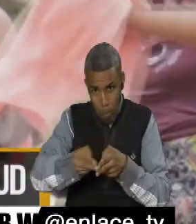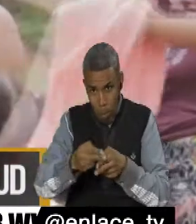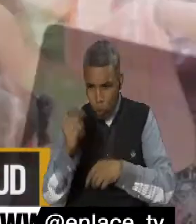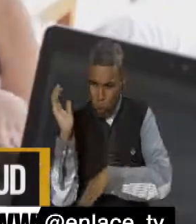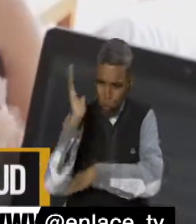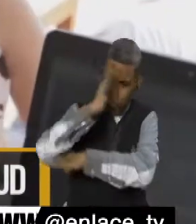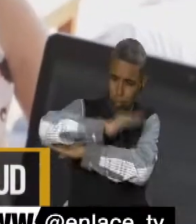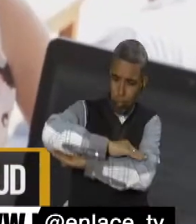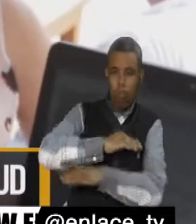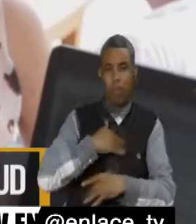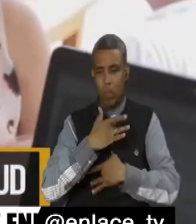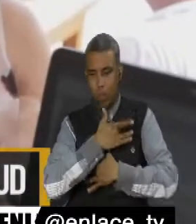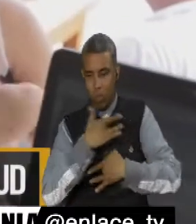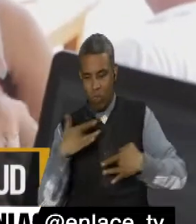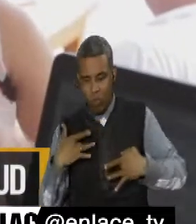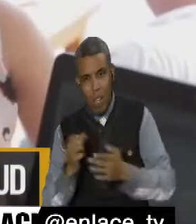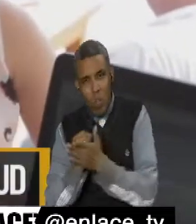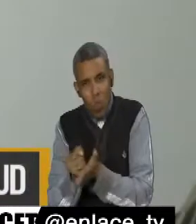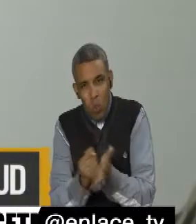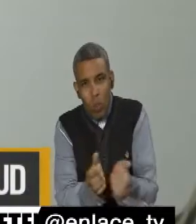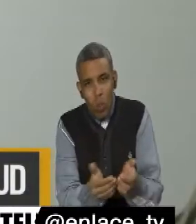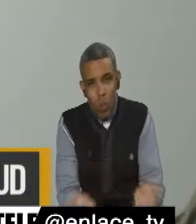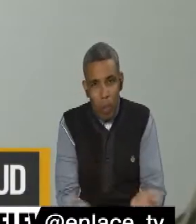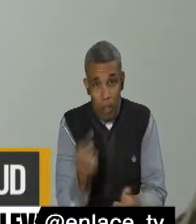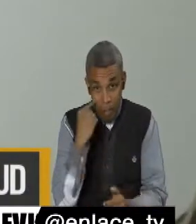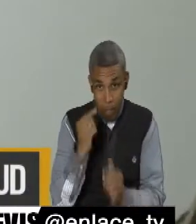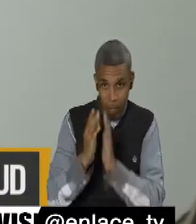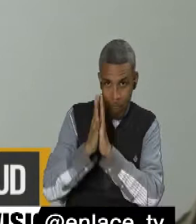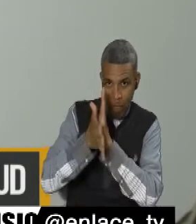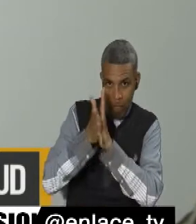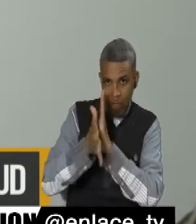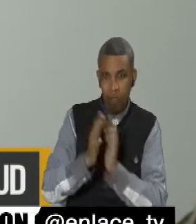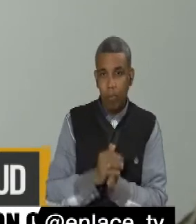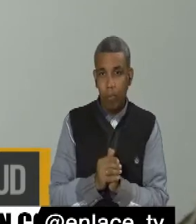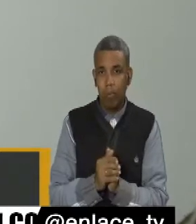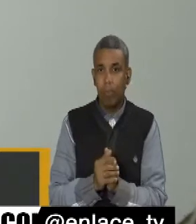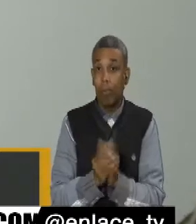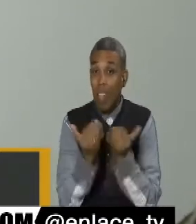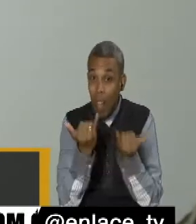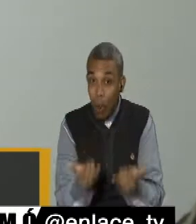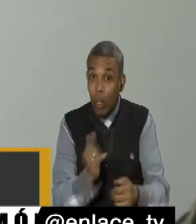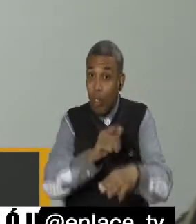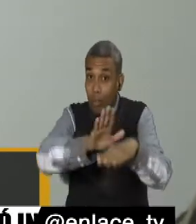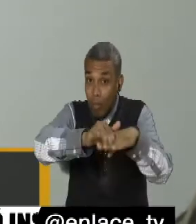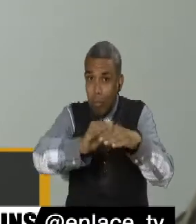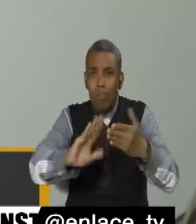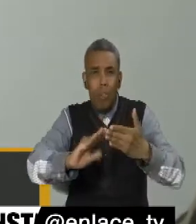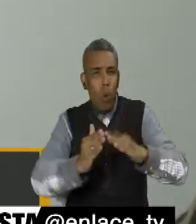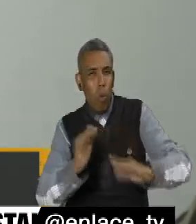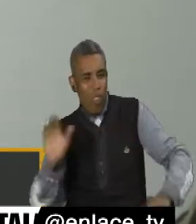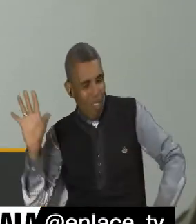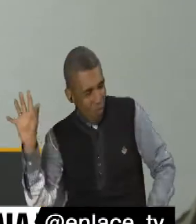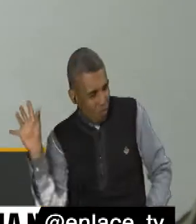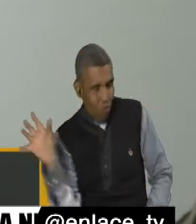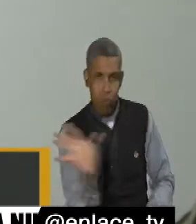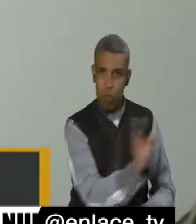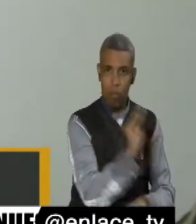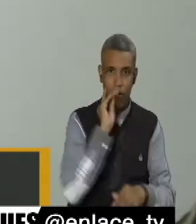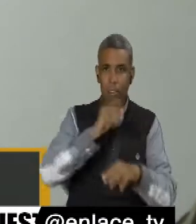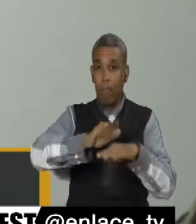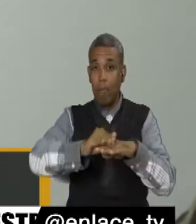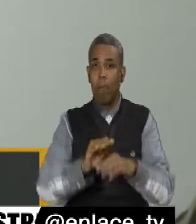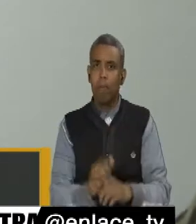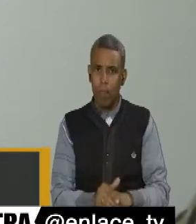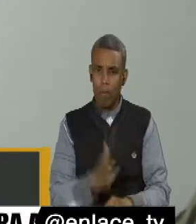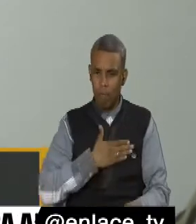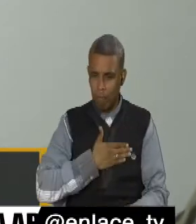en pro del bienestar de los barranqueños. En esta oportunidad tenemos una invitación muy especial a toda la comunidad barranqueña, porque la Personería Municipal